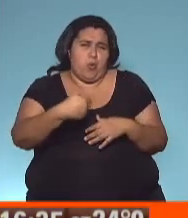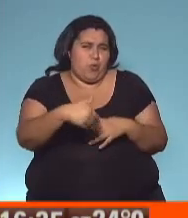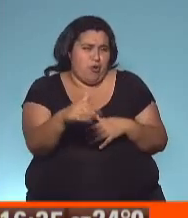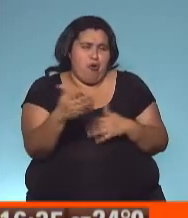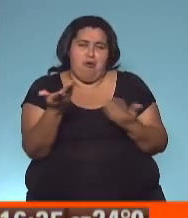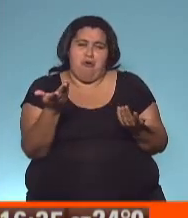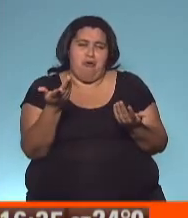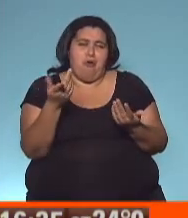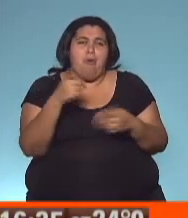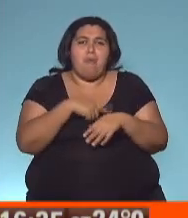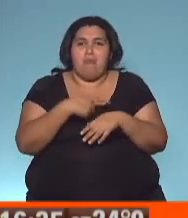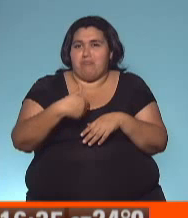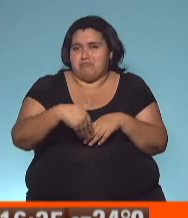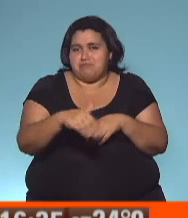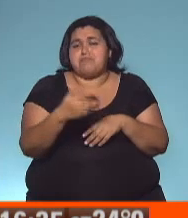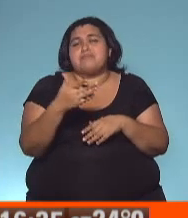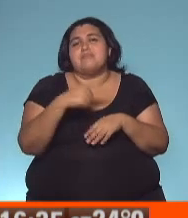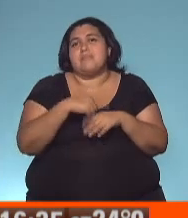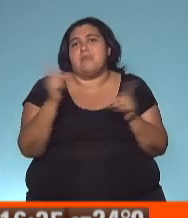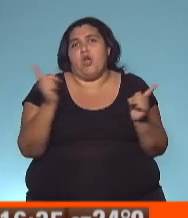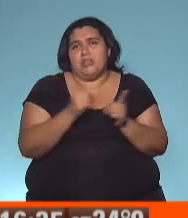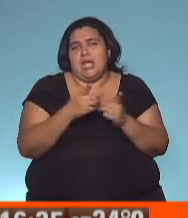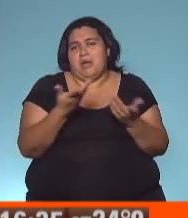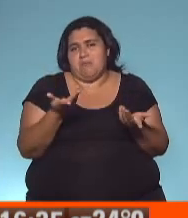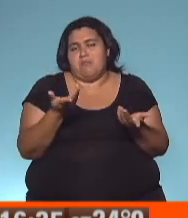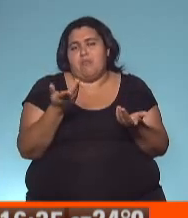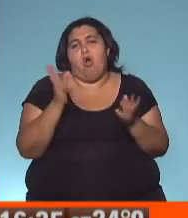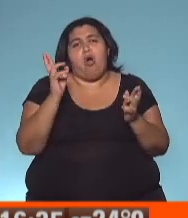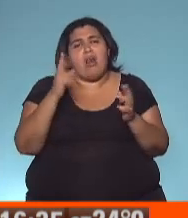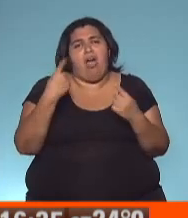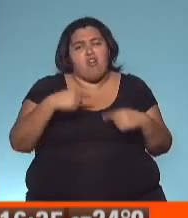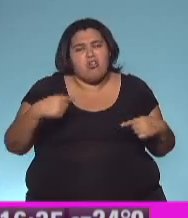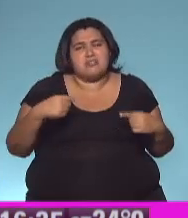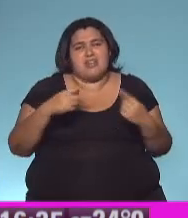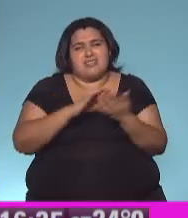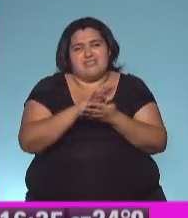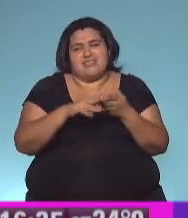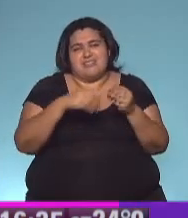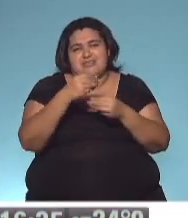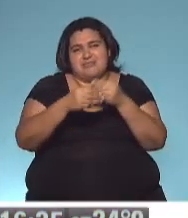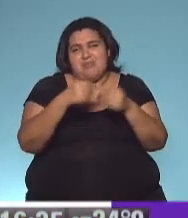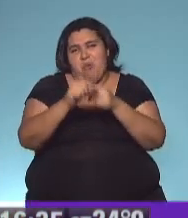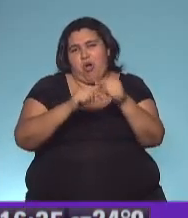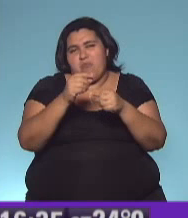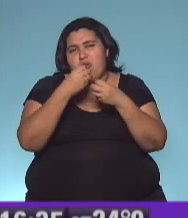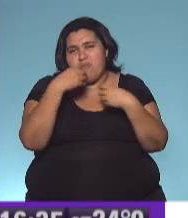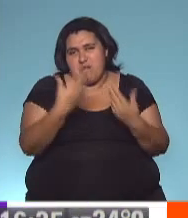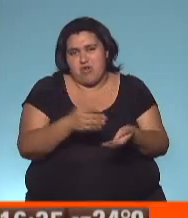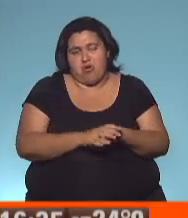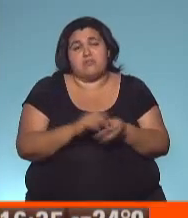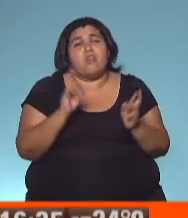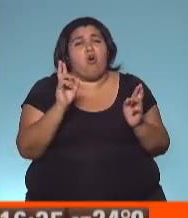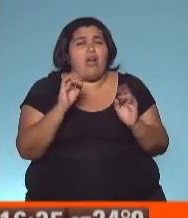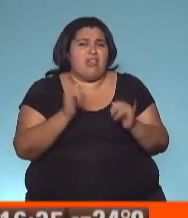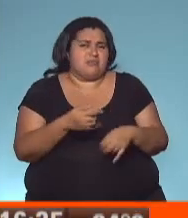que sea por poco tiempo y que las cosas mejoren. Sí, Dios quiera que sea por el menor tiempo posible